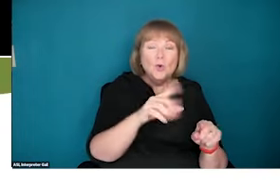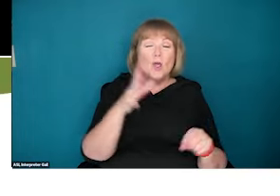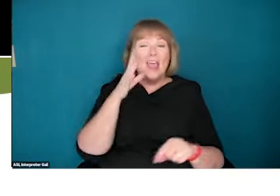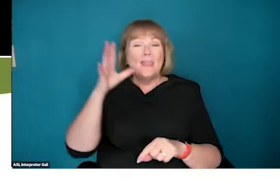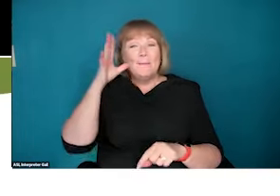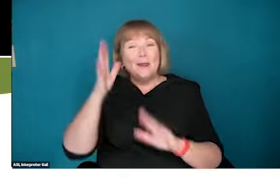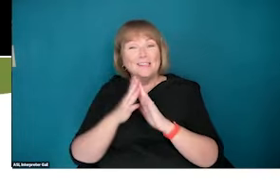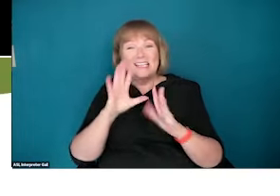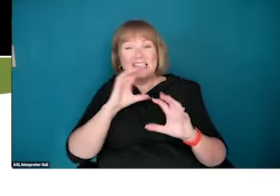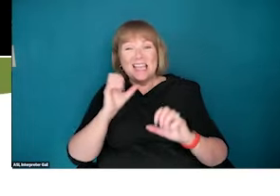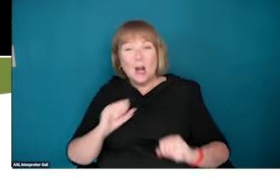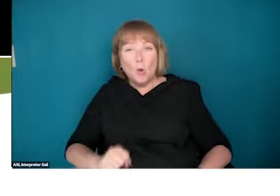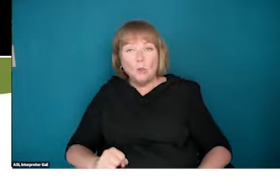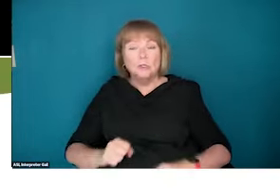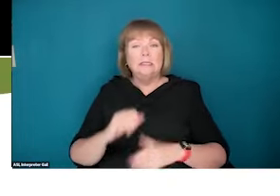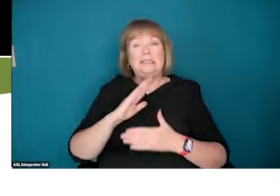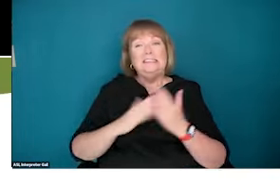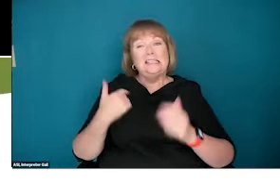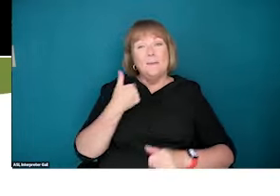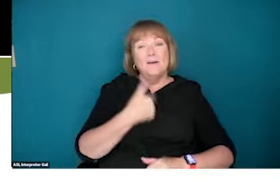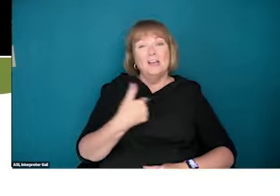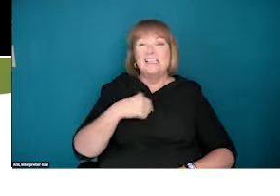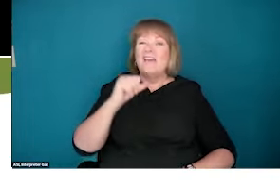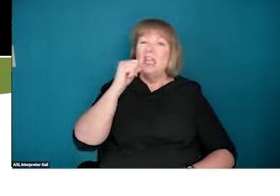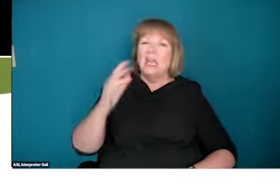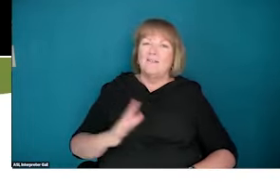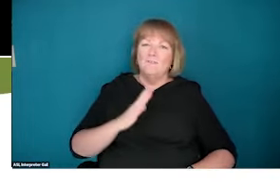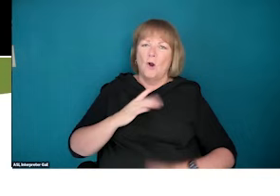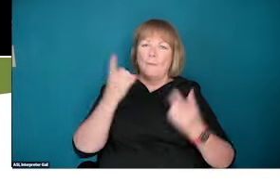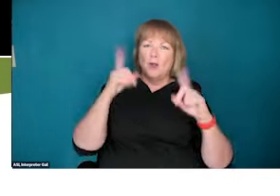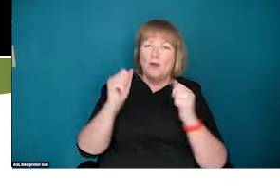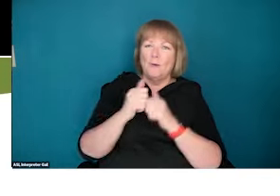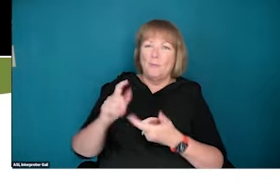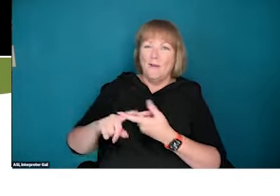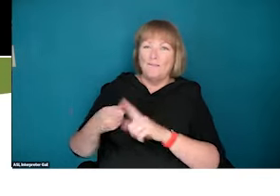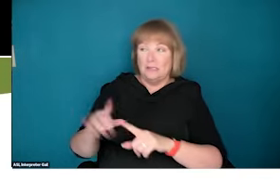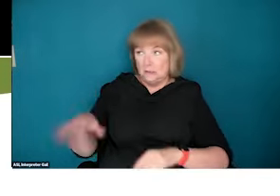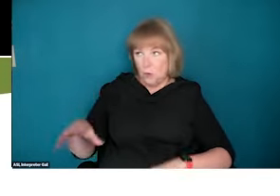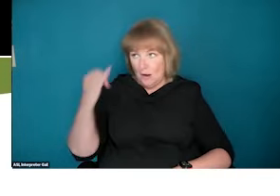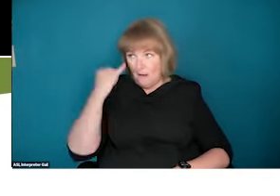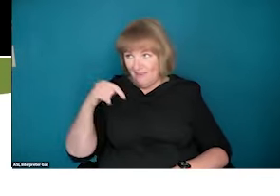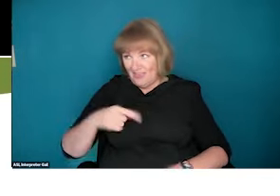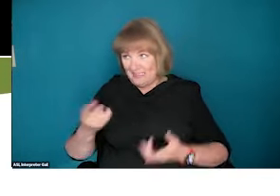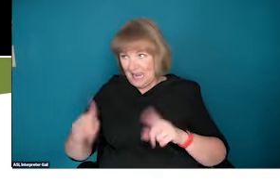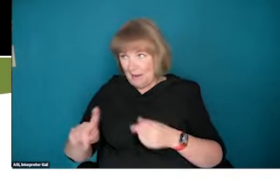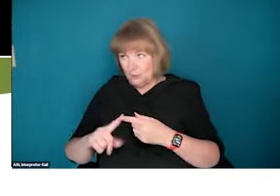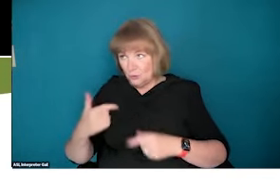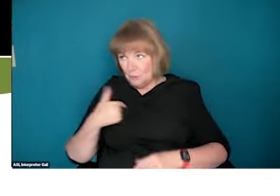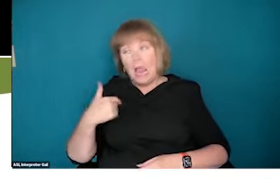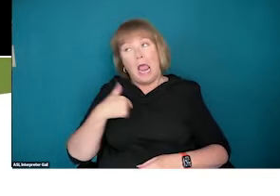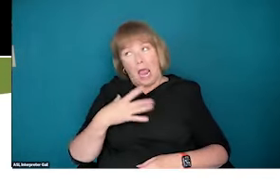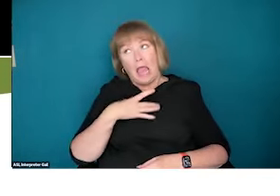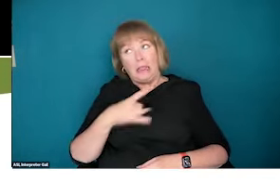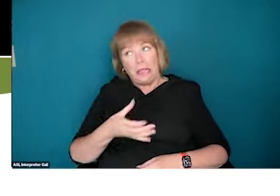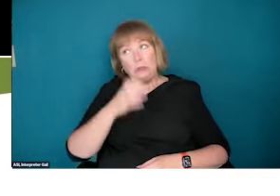nuestros familiares y nuestros amigos. Recuerde que si yo falto o si yo me enfermo, usted se compromete a hacer esto y esto. Recuerde que tal y